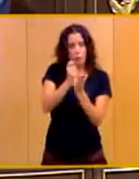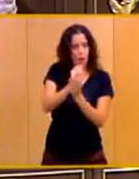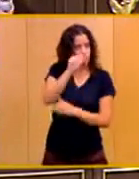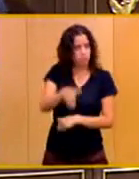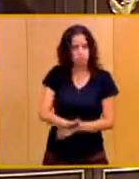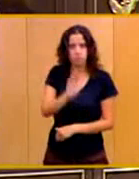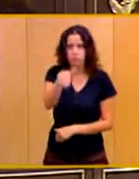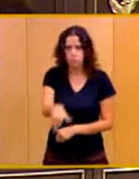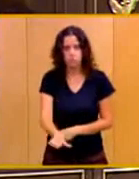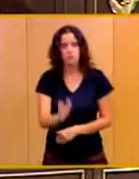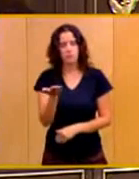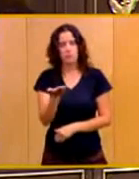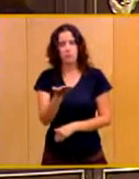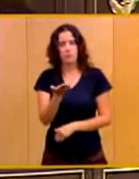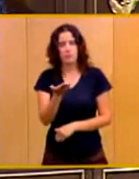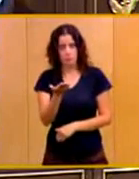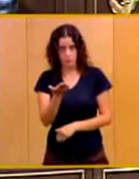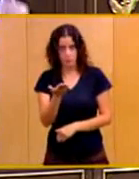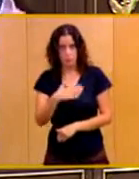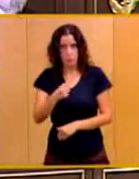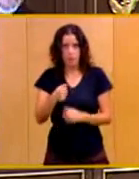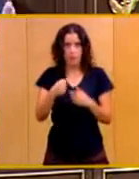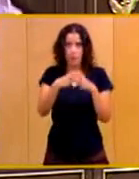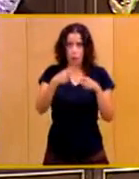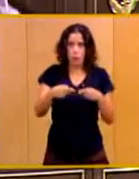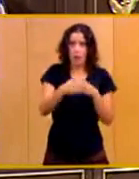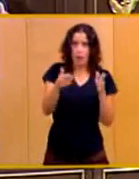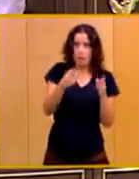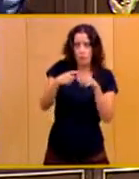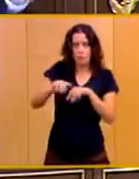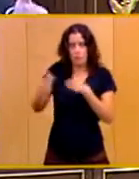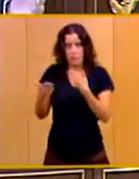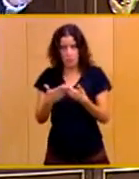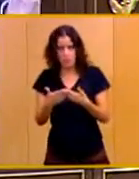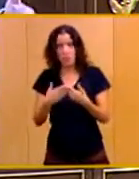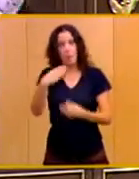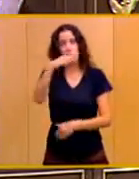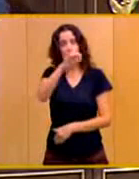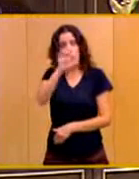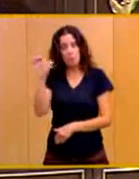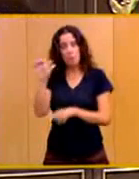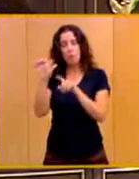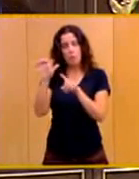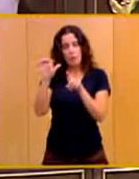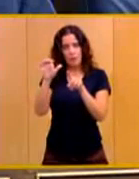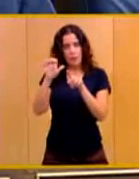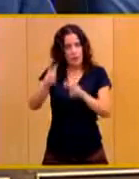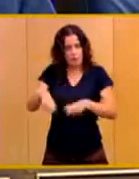se mantiene, pero Garoña se cierra. El Boletín Oficial del Estado balbucea